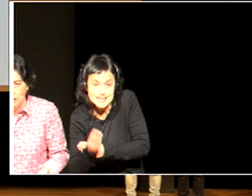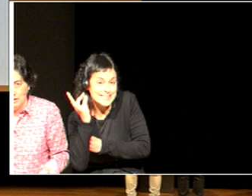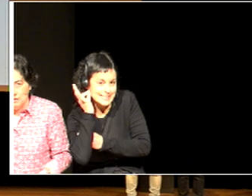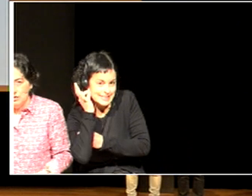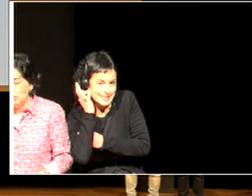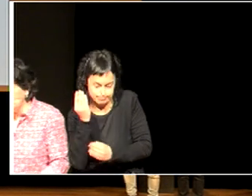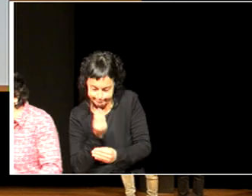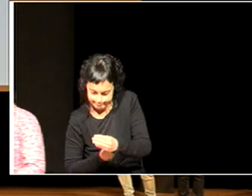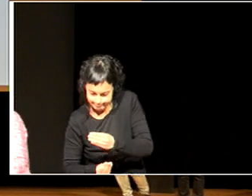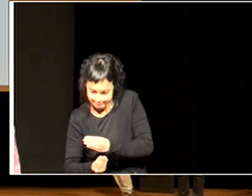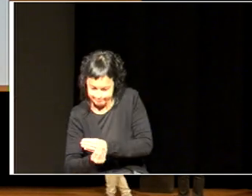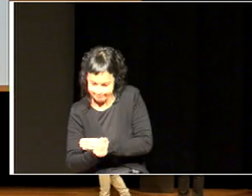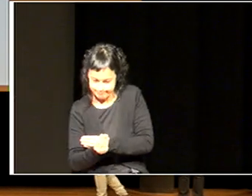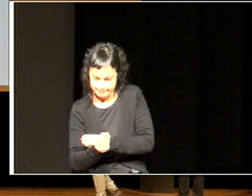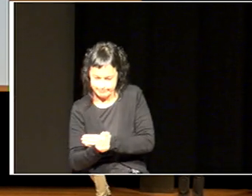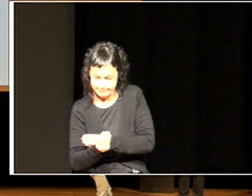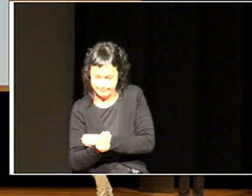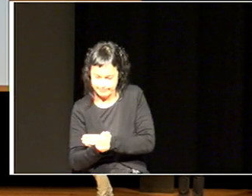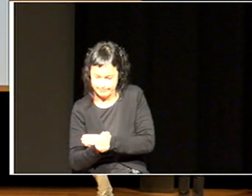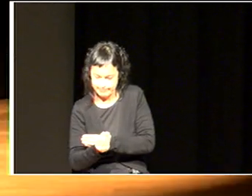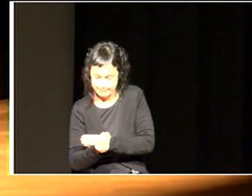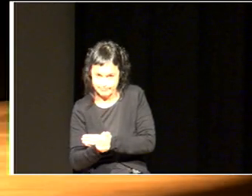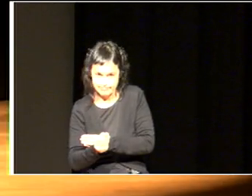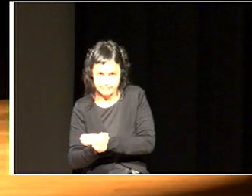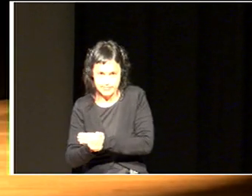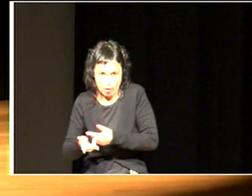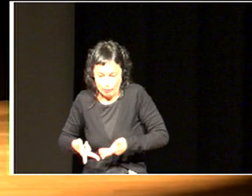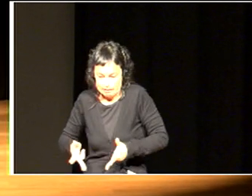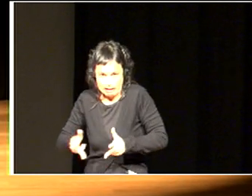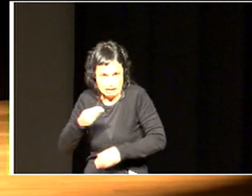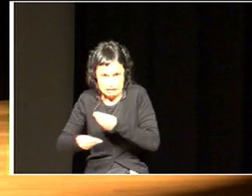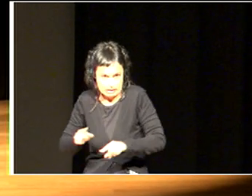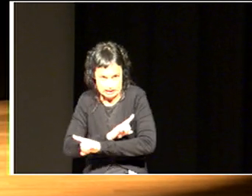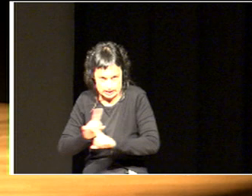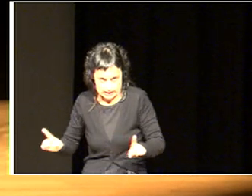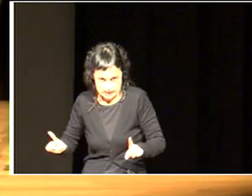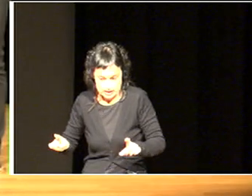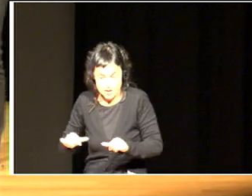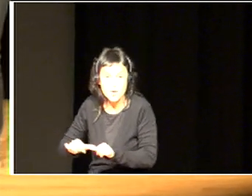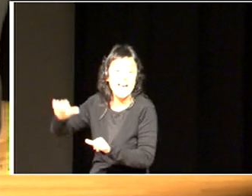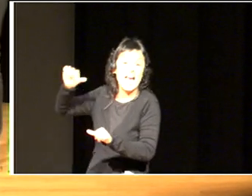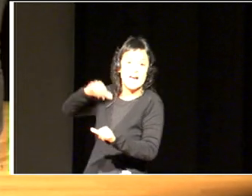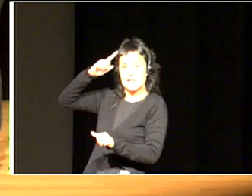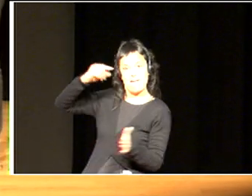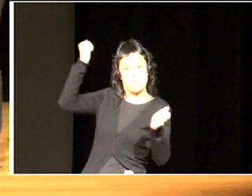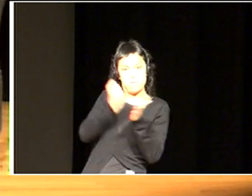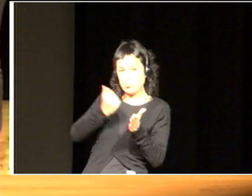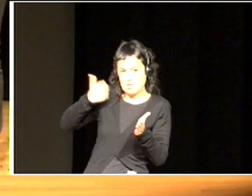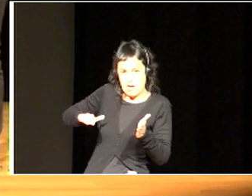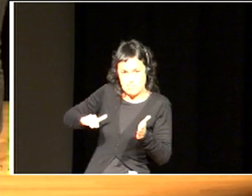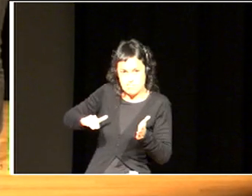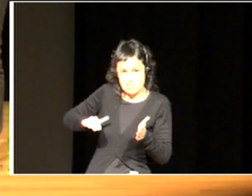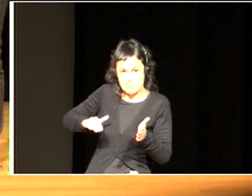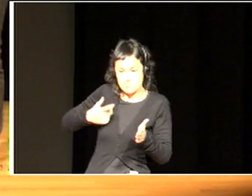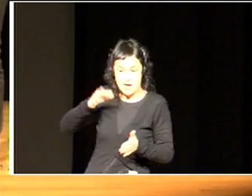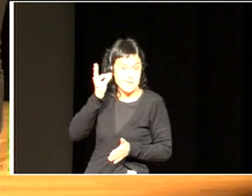y entonces entra directamente no le dejan hacer otra cosa es porque ya incluso antes ya viene con la plancha estereotipia se halla bien